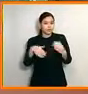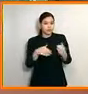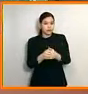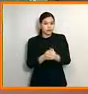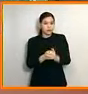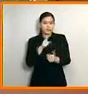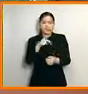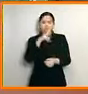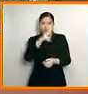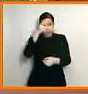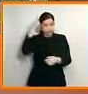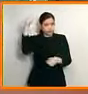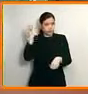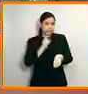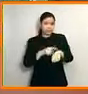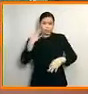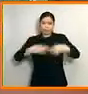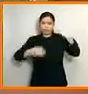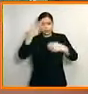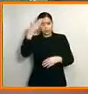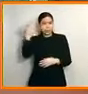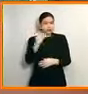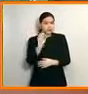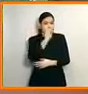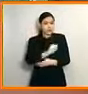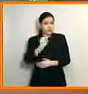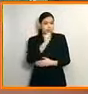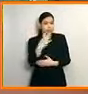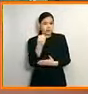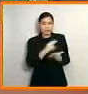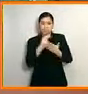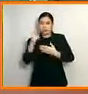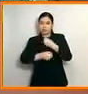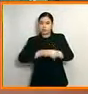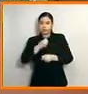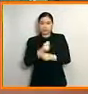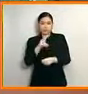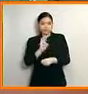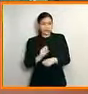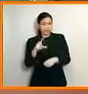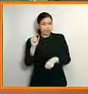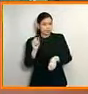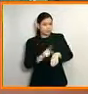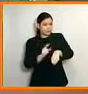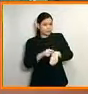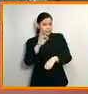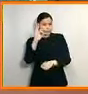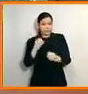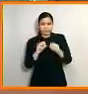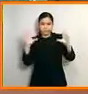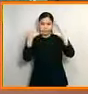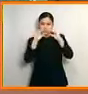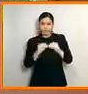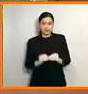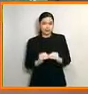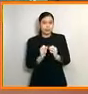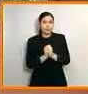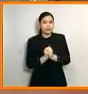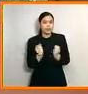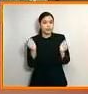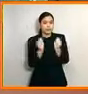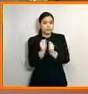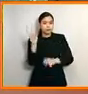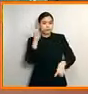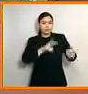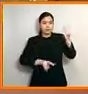sus sueños. Qué alegría saludarlos hoy sábado 14 de noviembre del 2020, ya son las 9 en punto de la noche y me encuentro con la